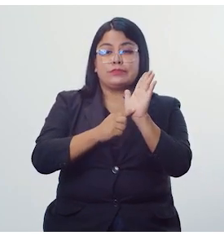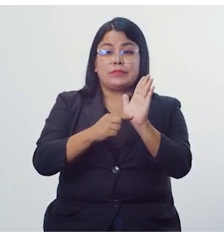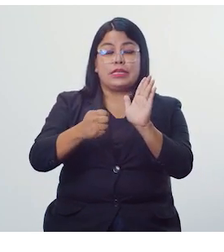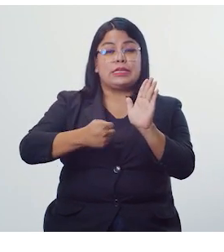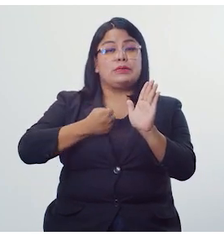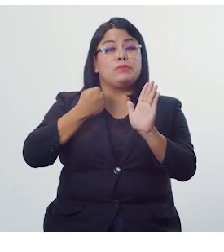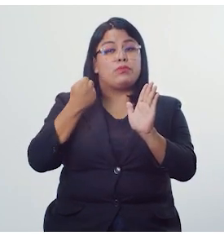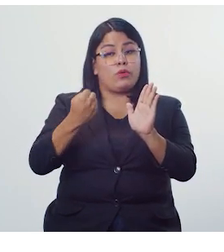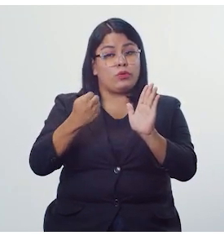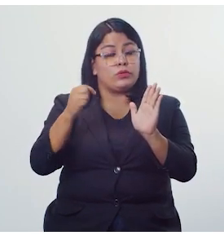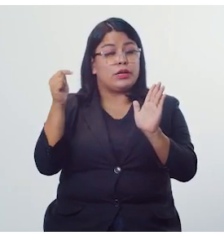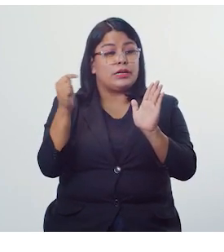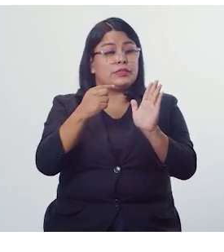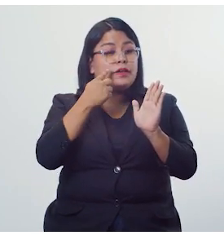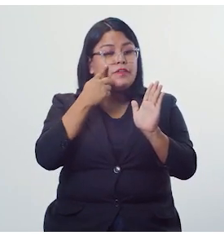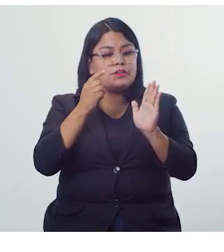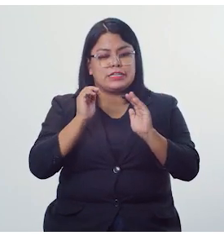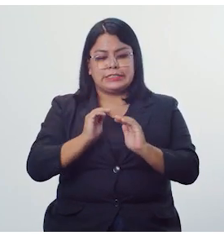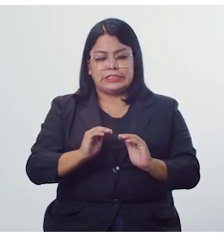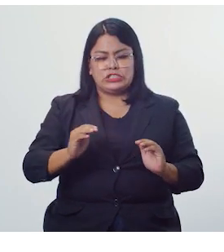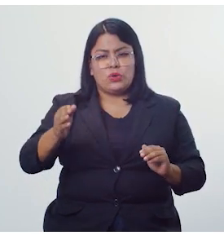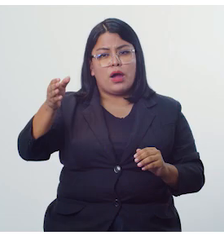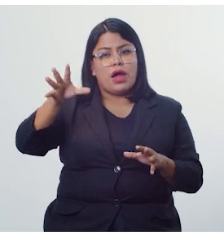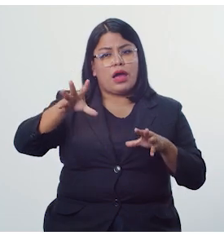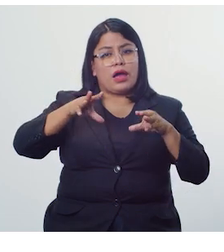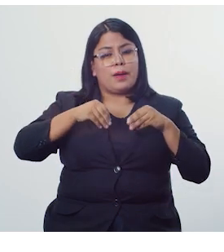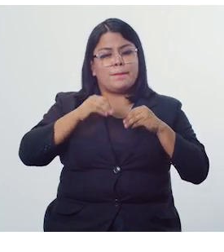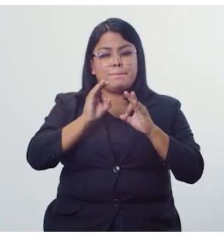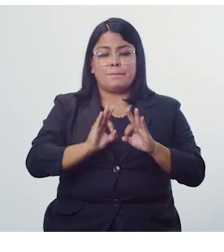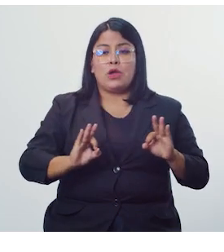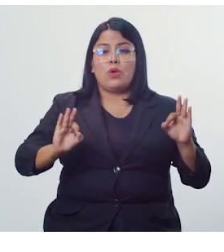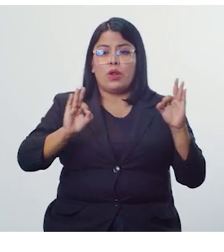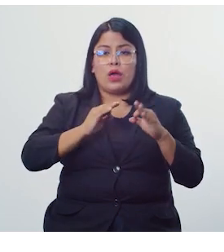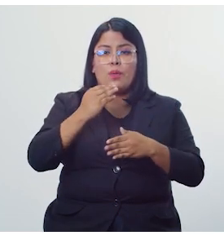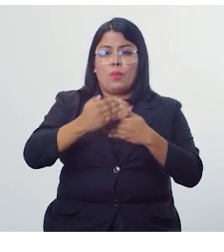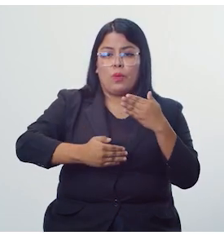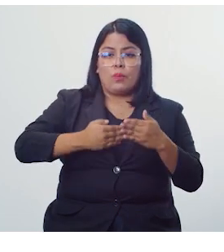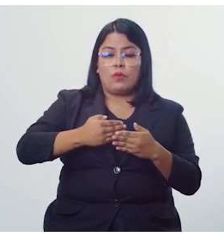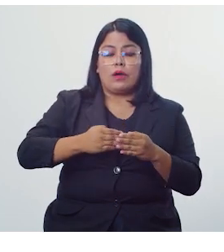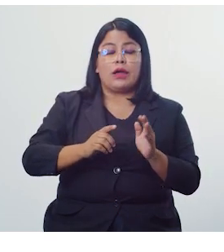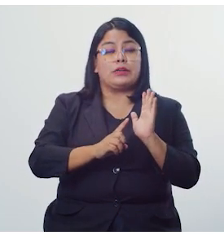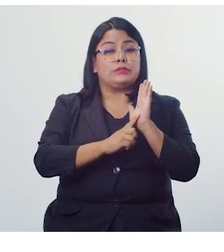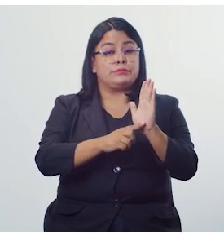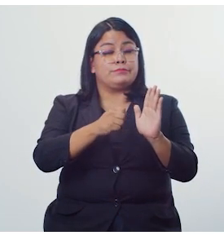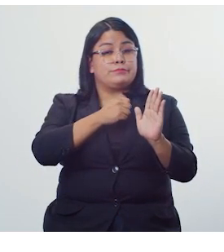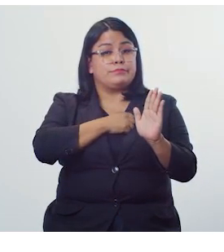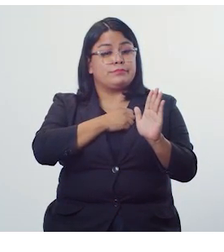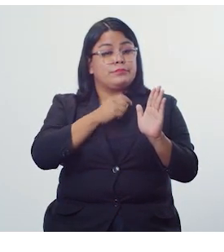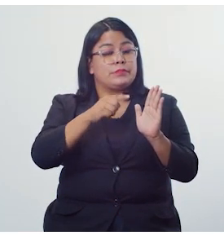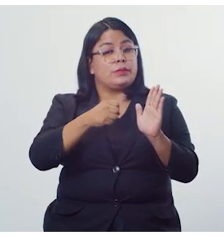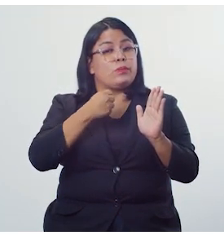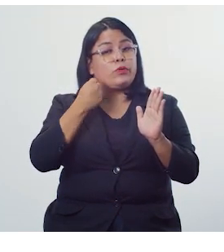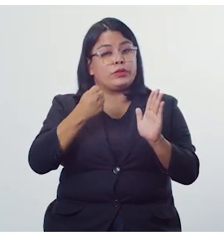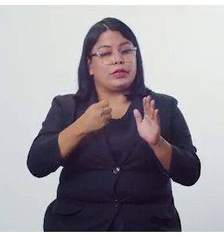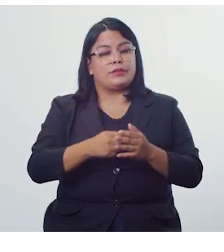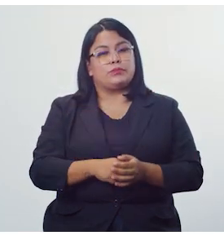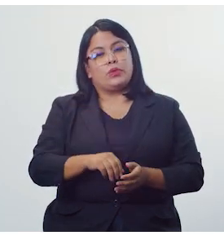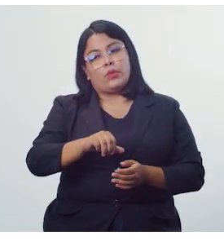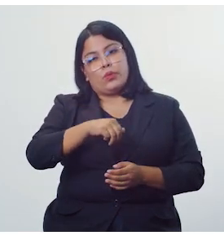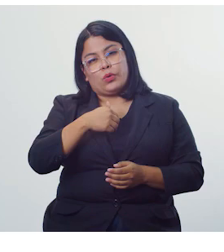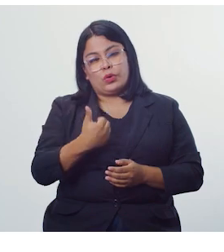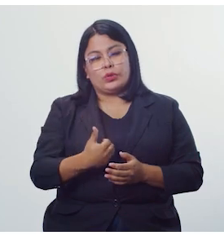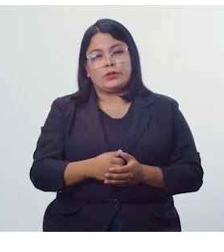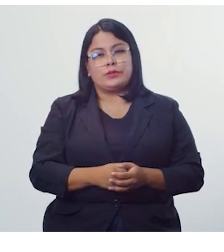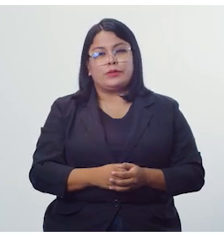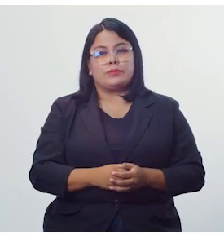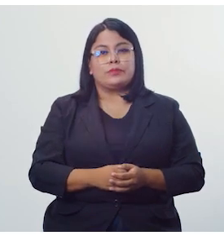son importantes de ver cómo el niño va aprendiendo y mejorando. Las evidencias son fundamentales. Por otro